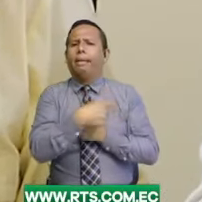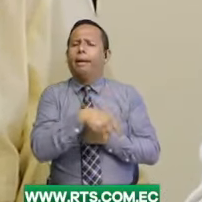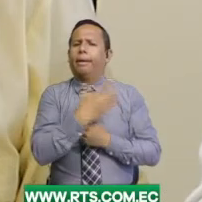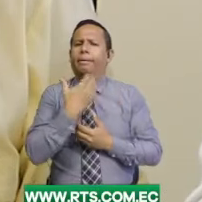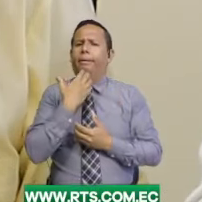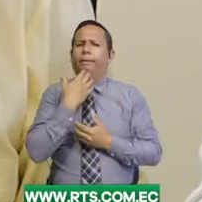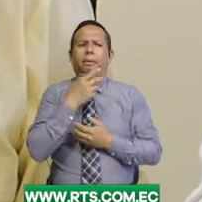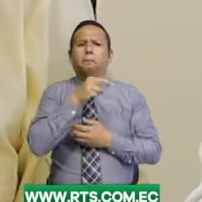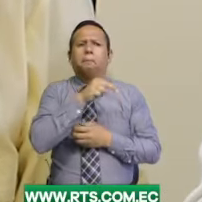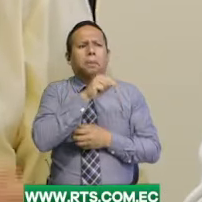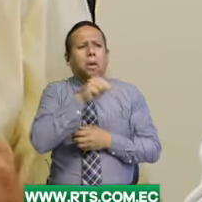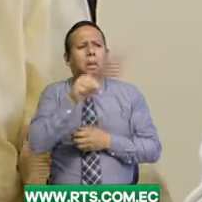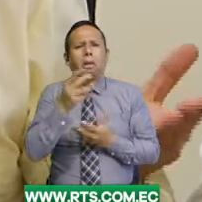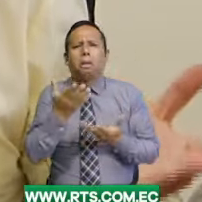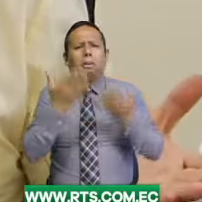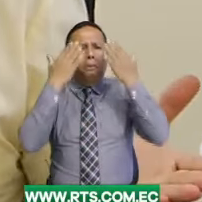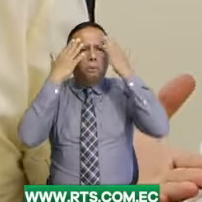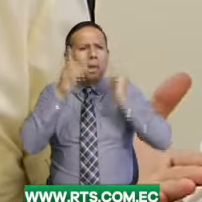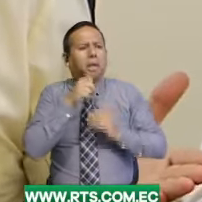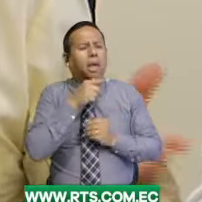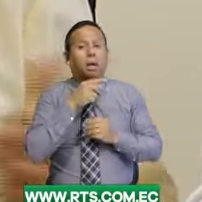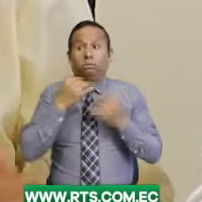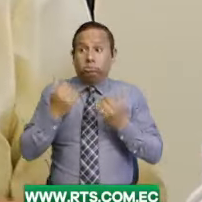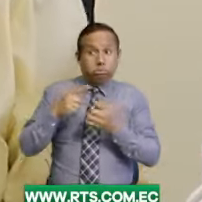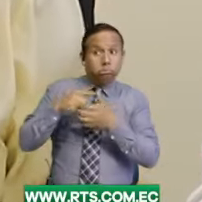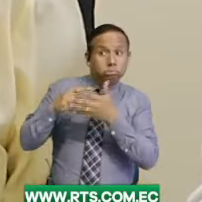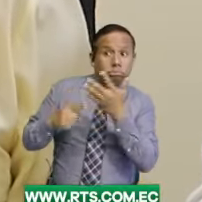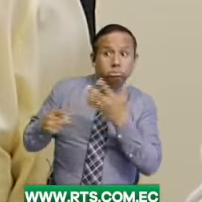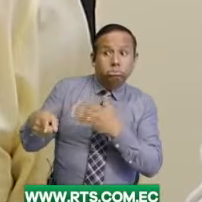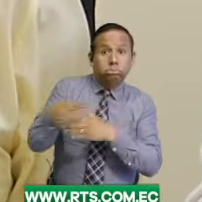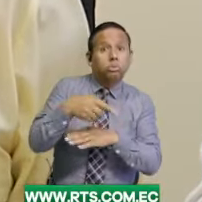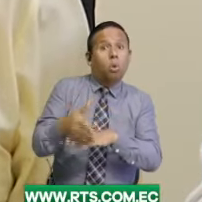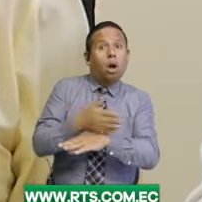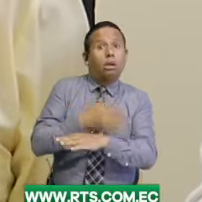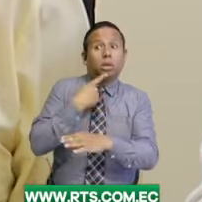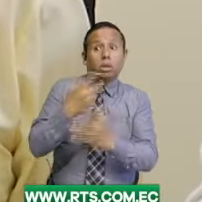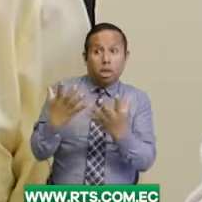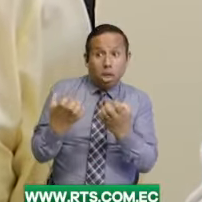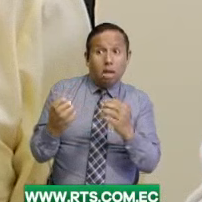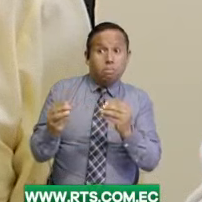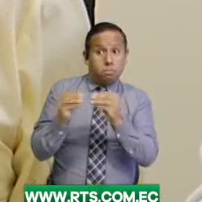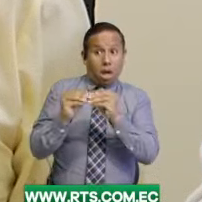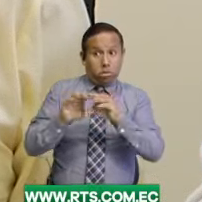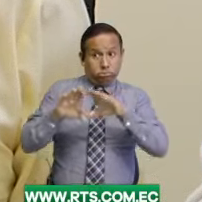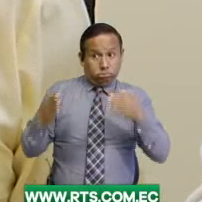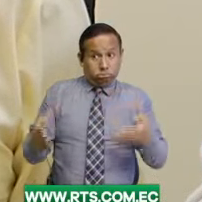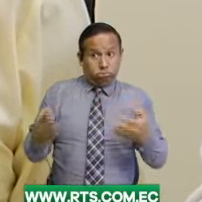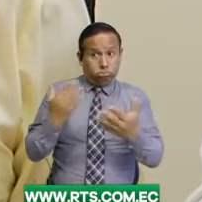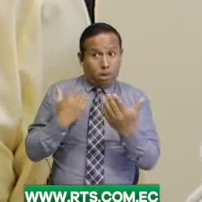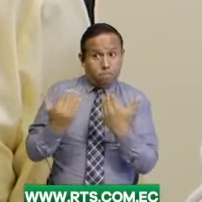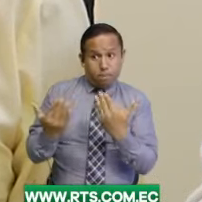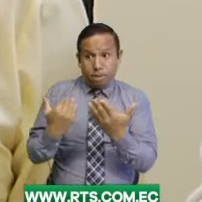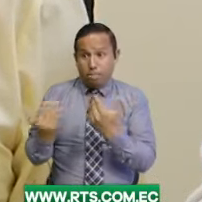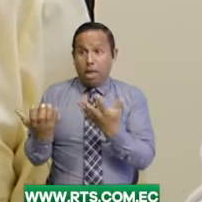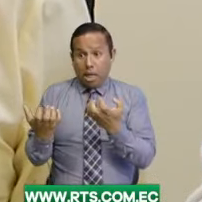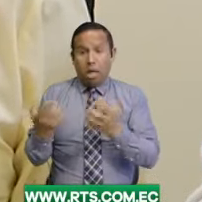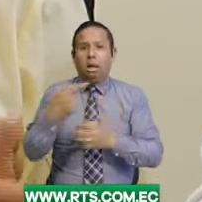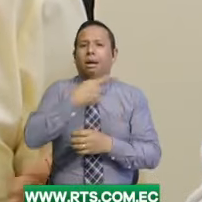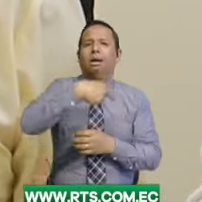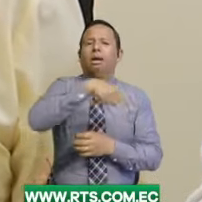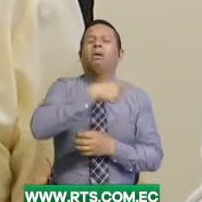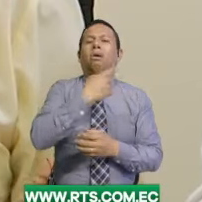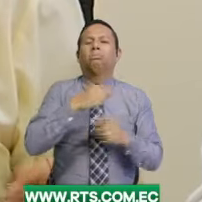personas NN. Aquí están los señores que solicitaron que se vuelva a levantar las mesas. Son personas que quieren caos,